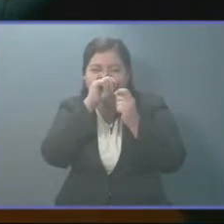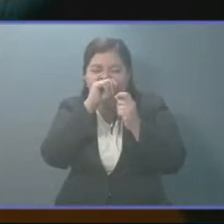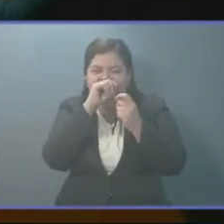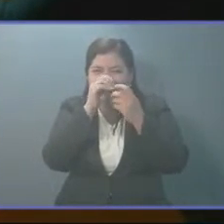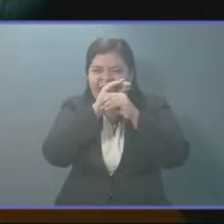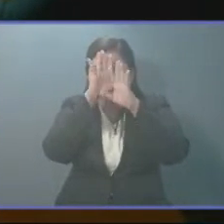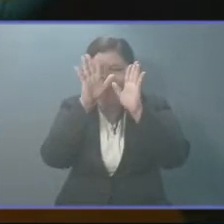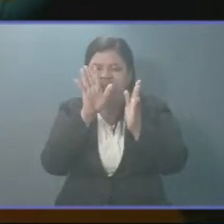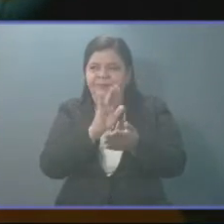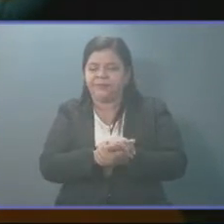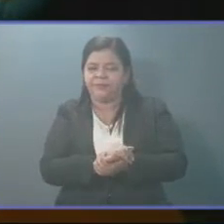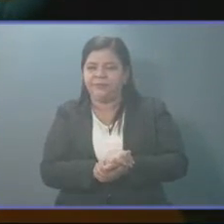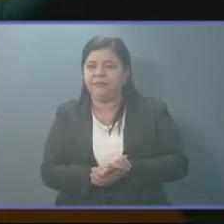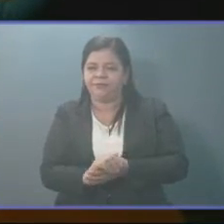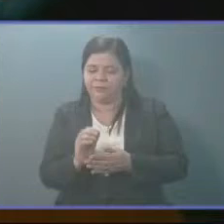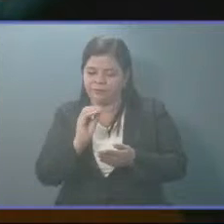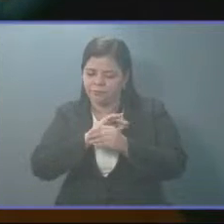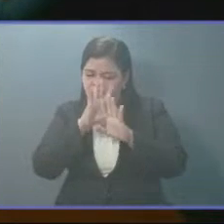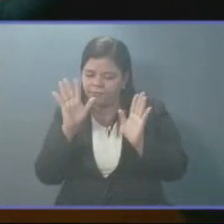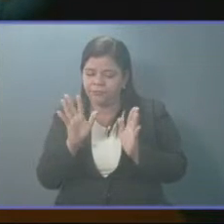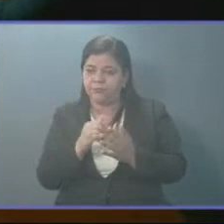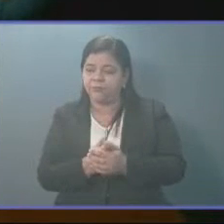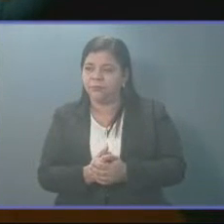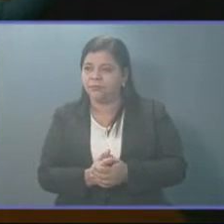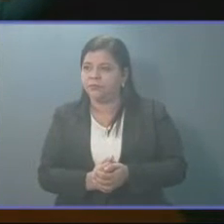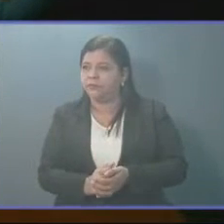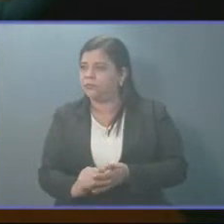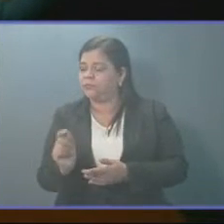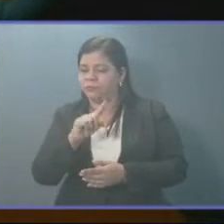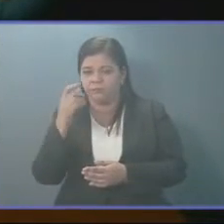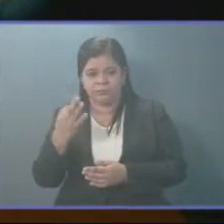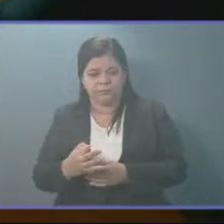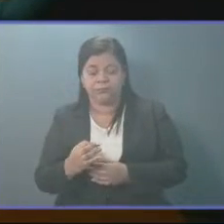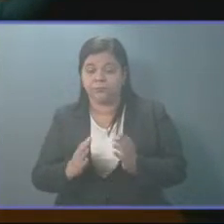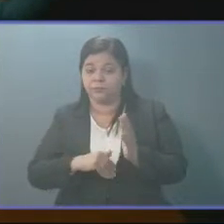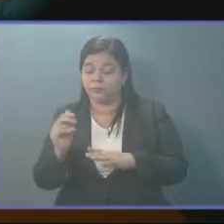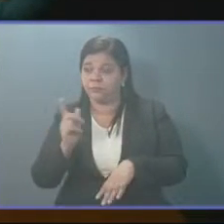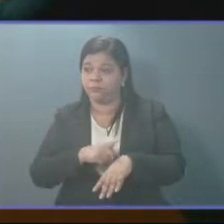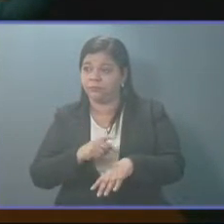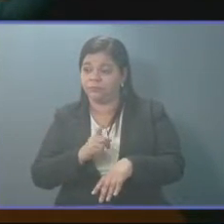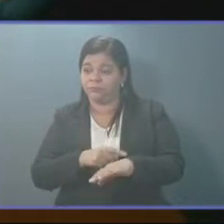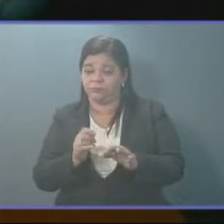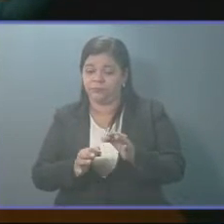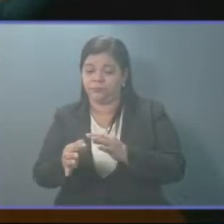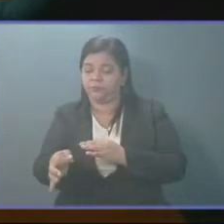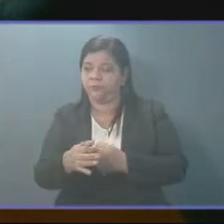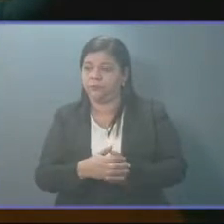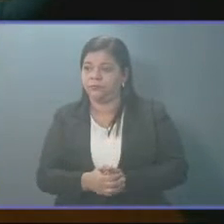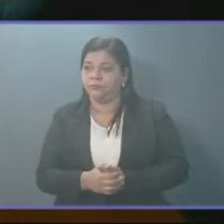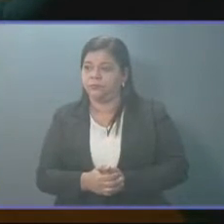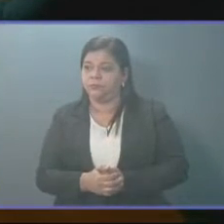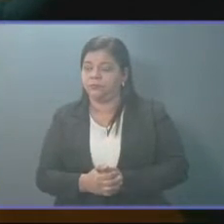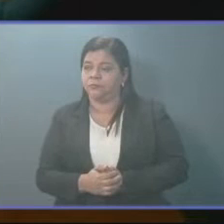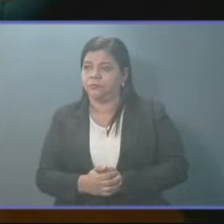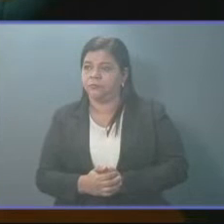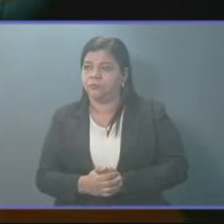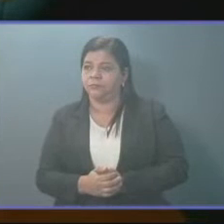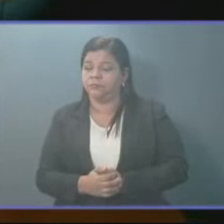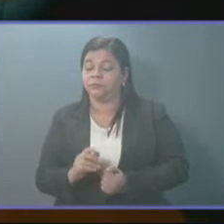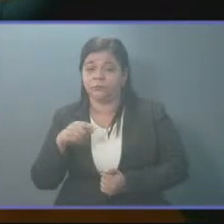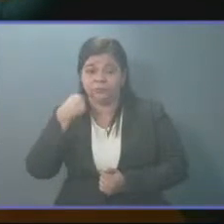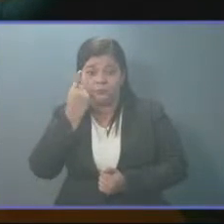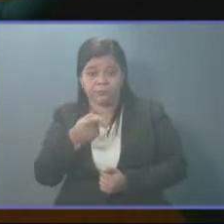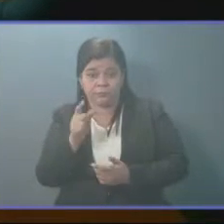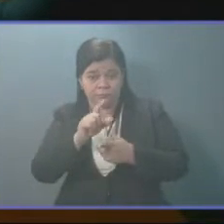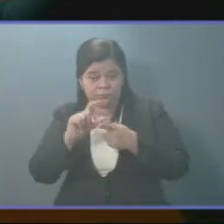Está claro, allí está claro, no debiésemos alargar esto, pero vamos a dar para la próxima